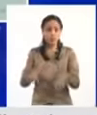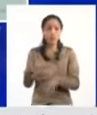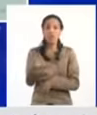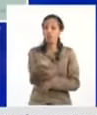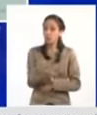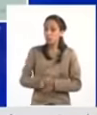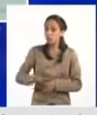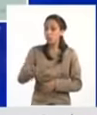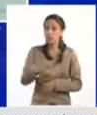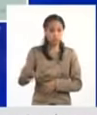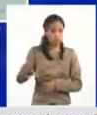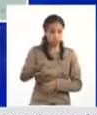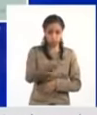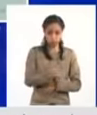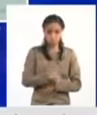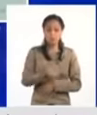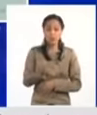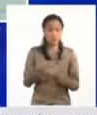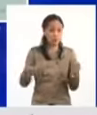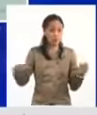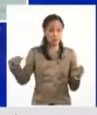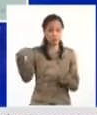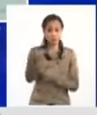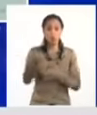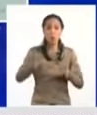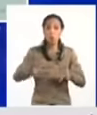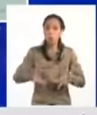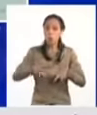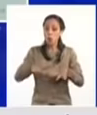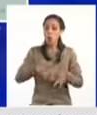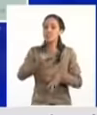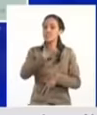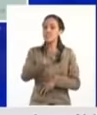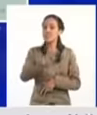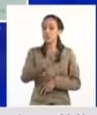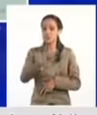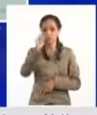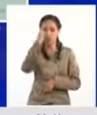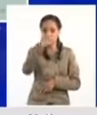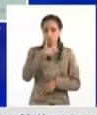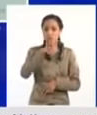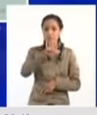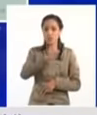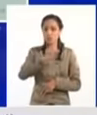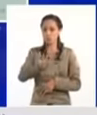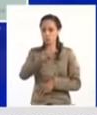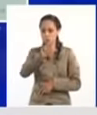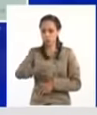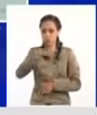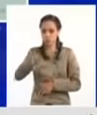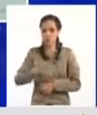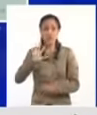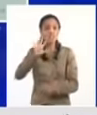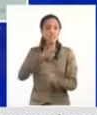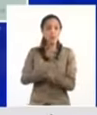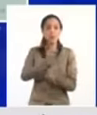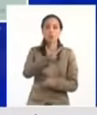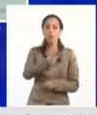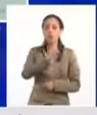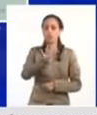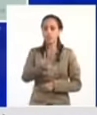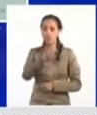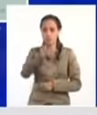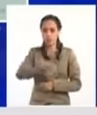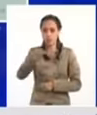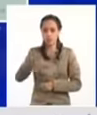y las cifras mayores en Morón 72, Ciego de Ávila 54, Chambas 45,